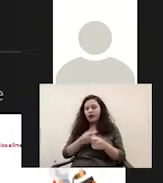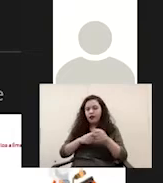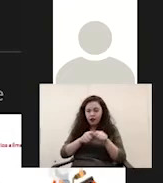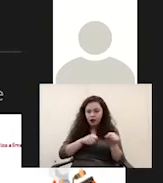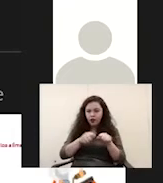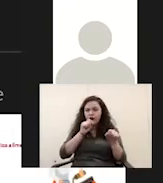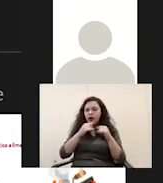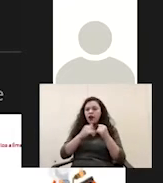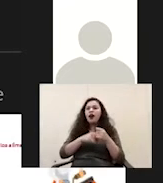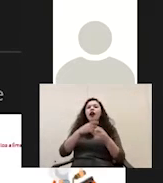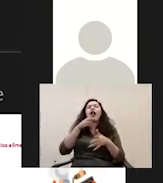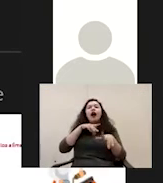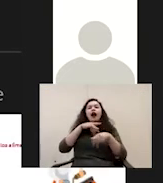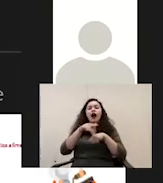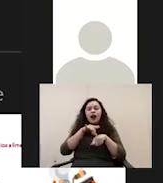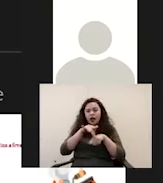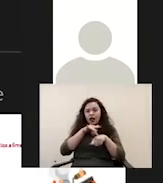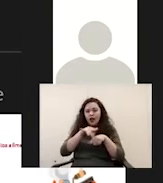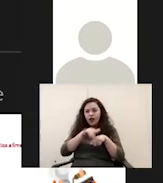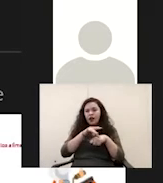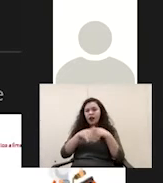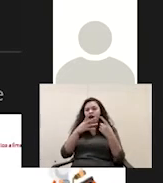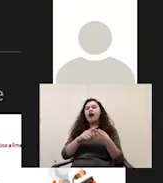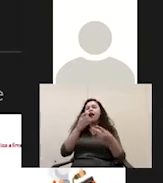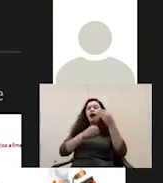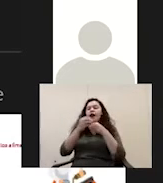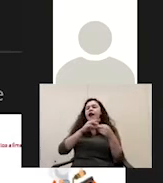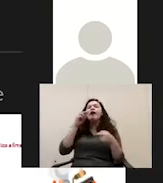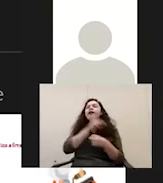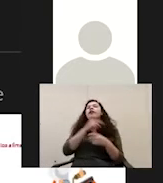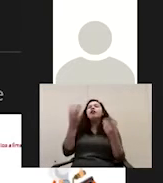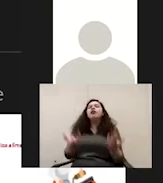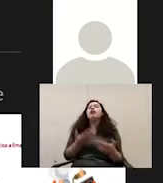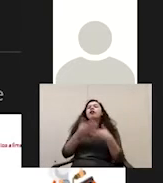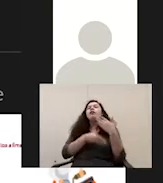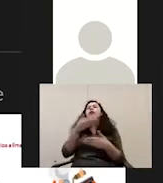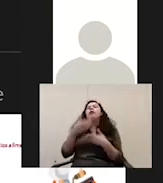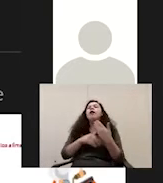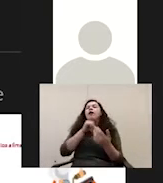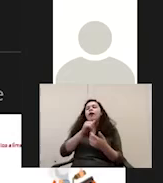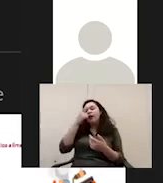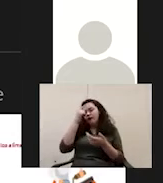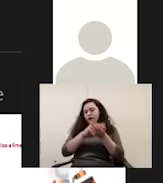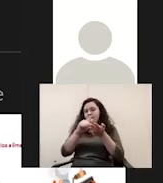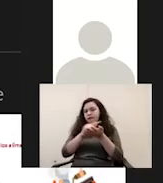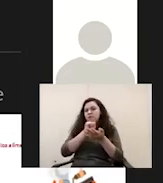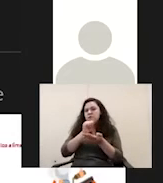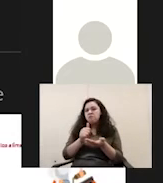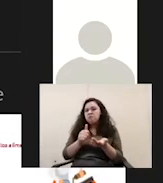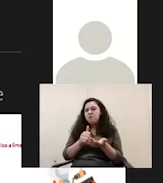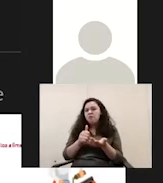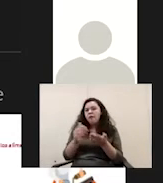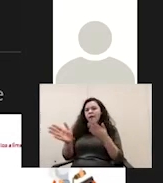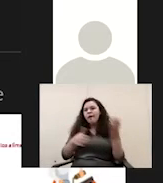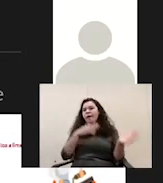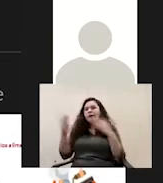para partir un queso, que es un producto de consumo inmediato que no pasa por ningún proceso de desinfección, y